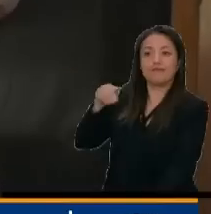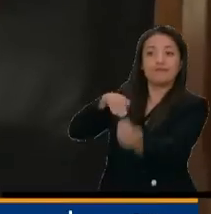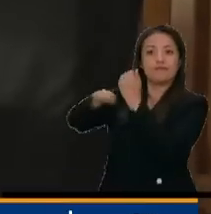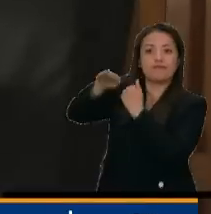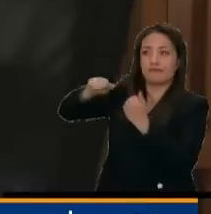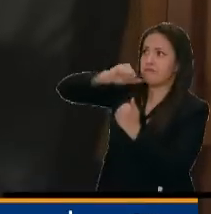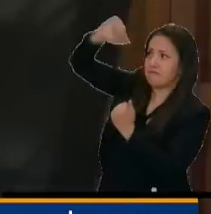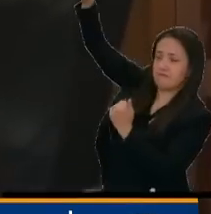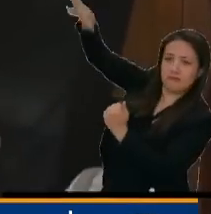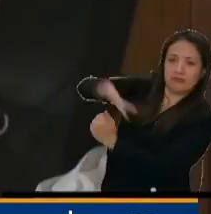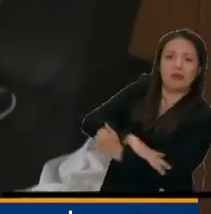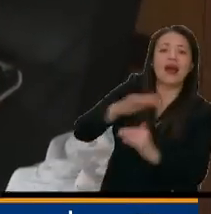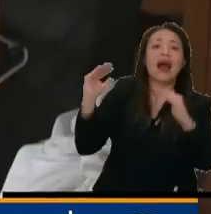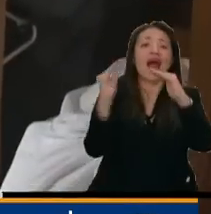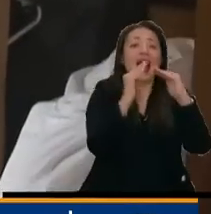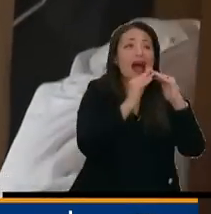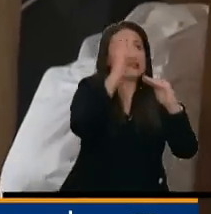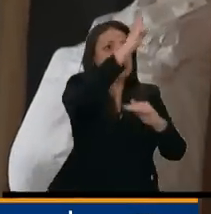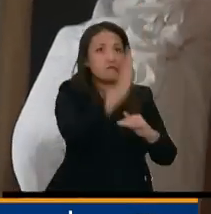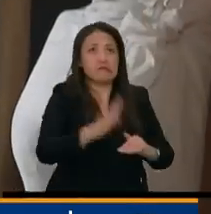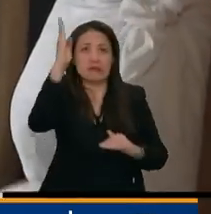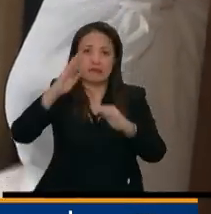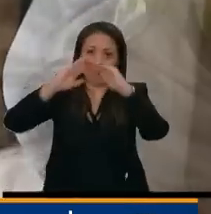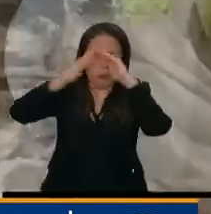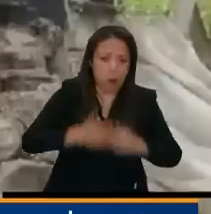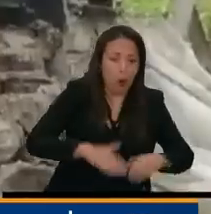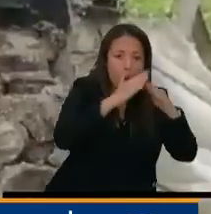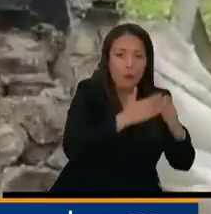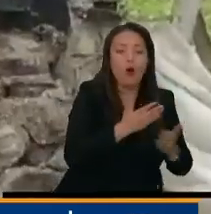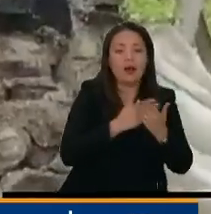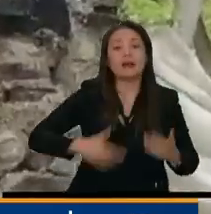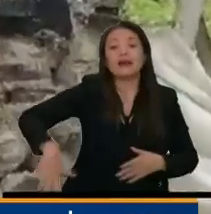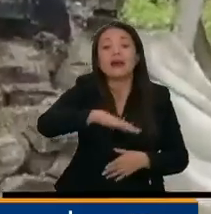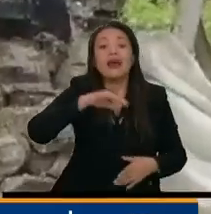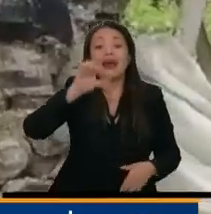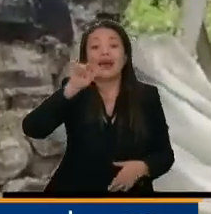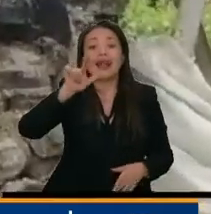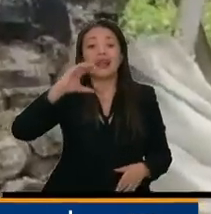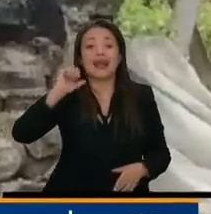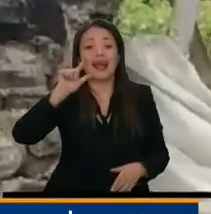colapsada y unas casas agrietadas y destruidas. El Calvario pide ayuda urgente